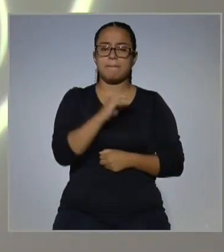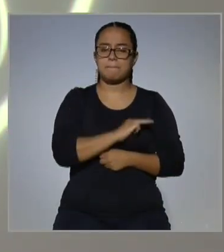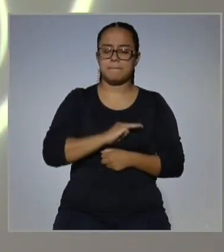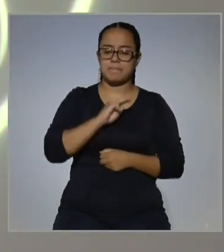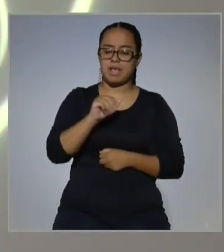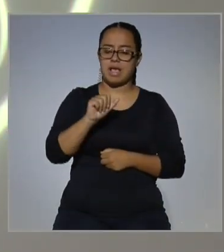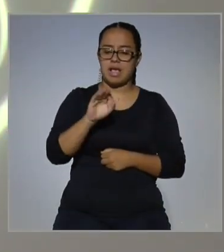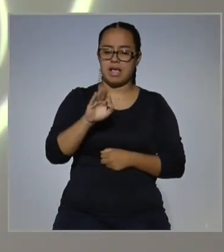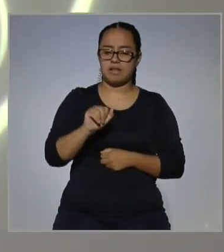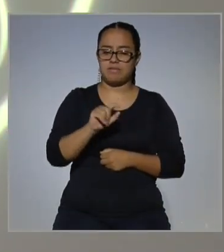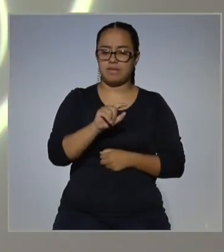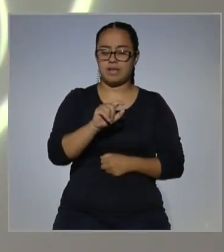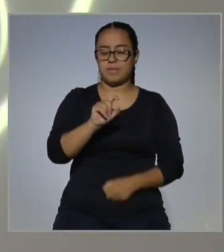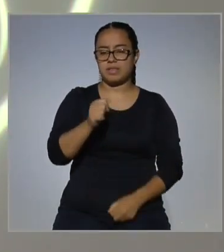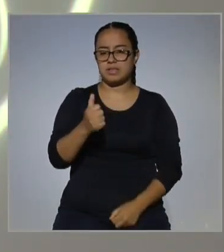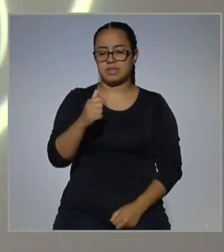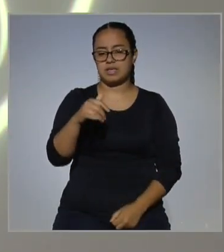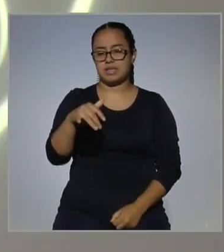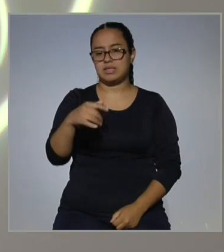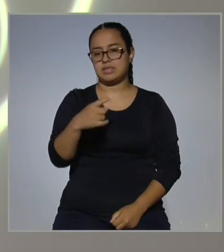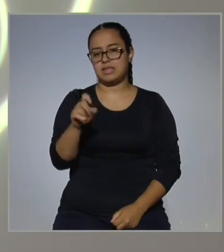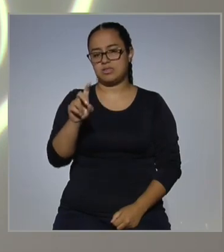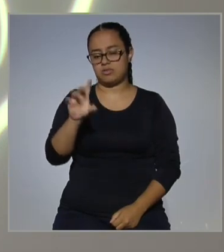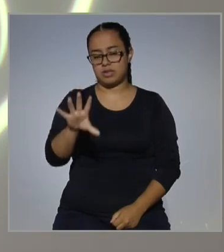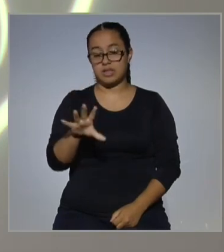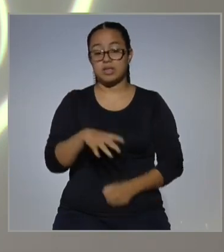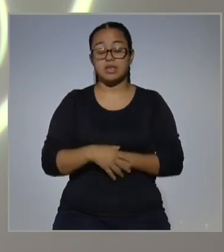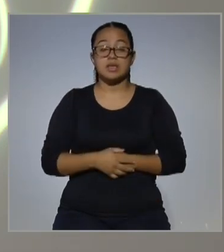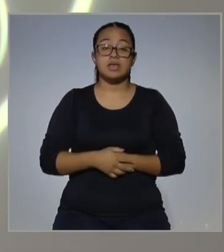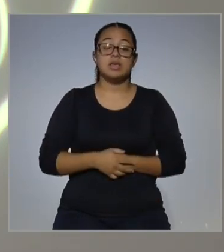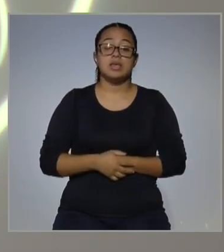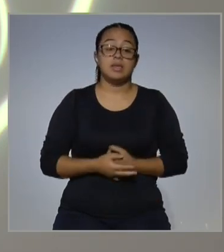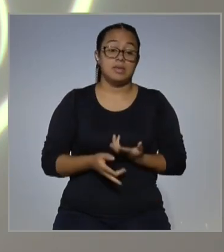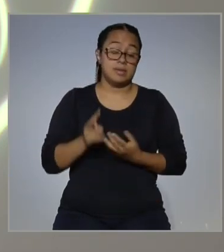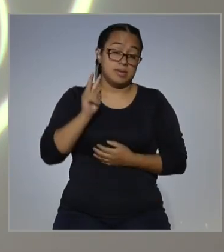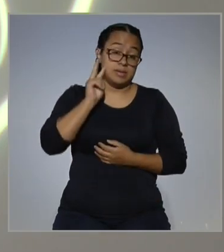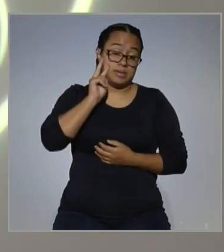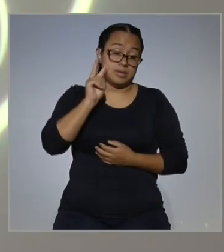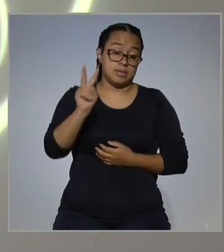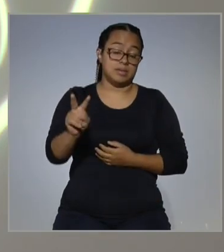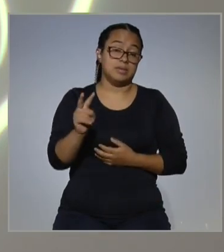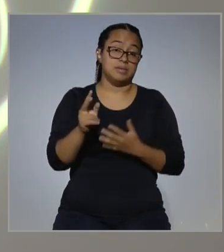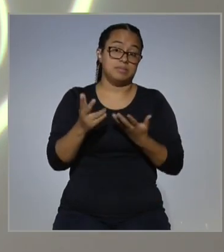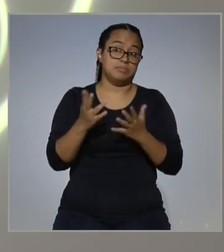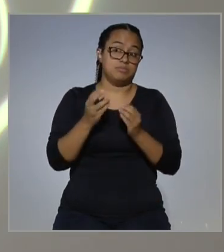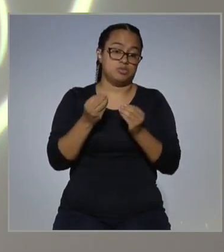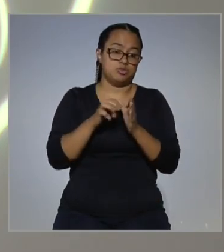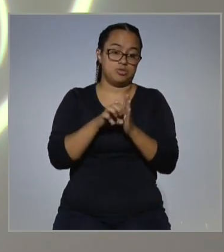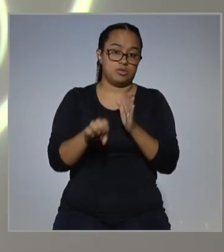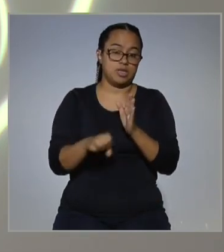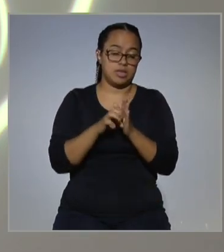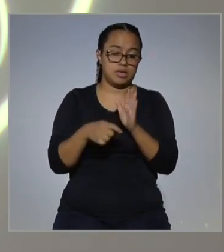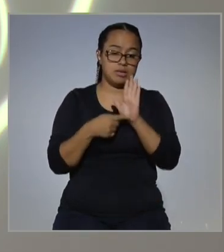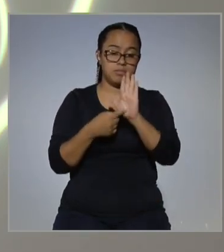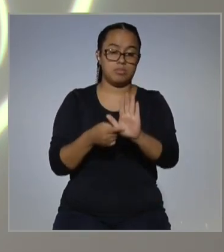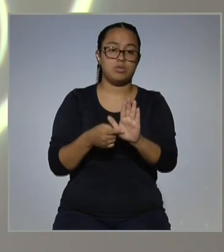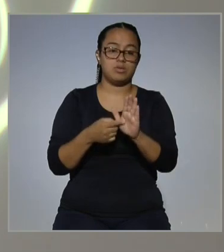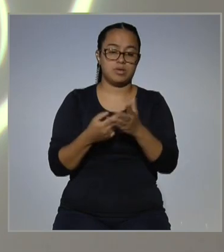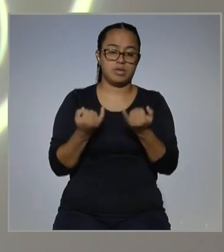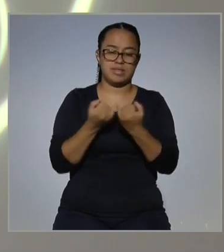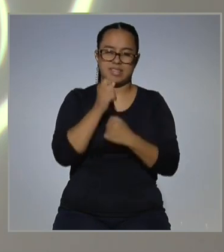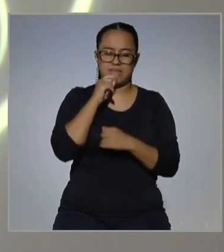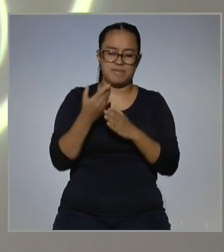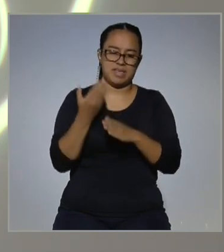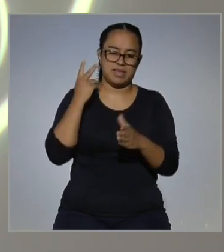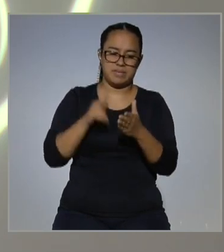Alfa 26135 en busca de la abuela. Y además, como hemos visto ya cada vez más ejemplos y hemos podido dar testimonio